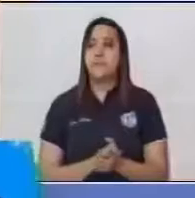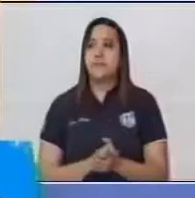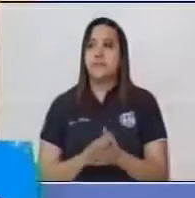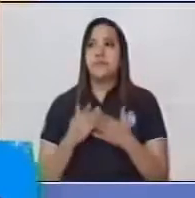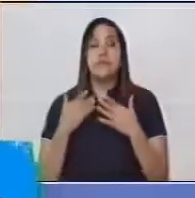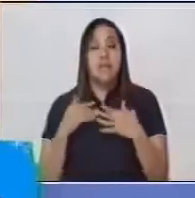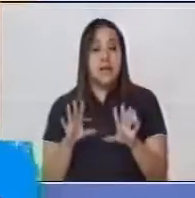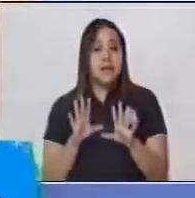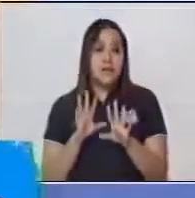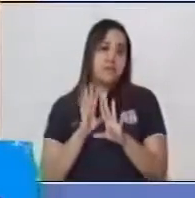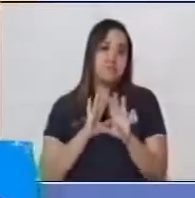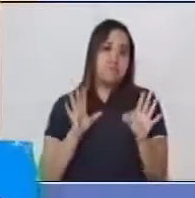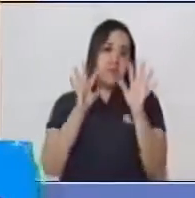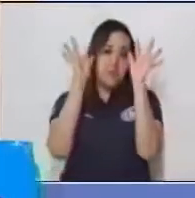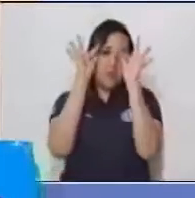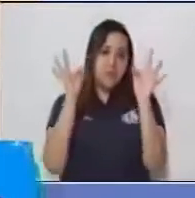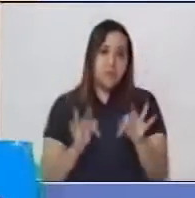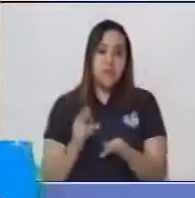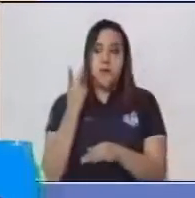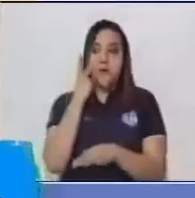Esa sería nuestra fórmula